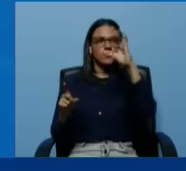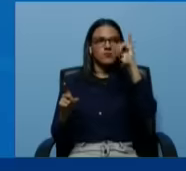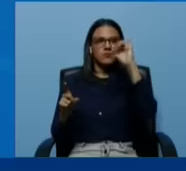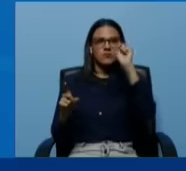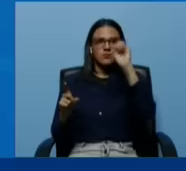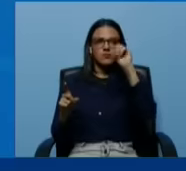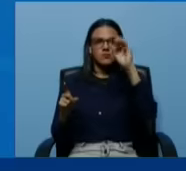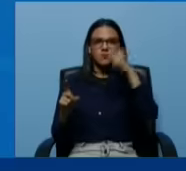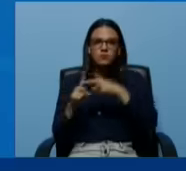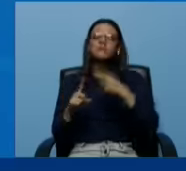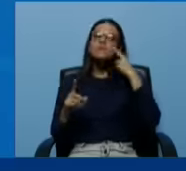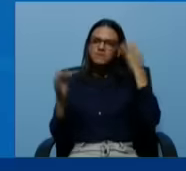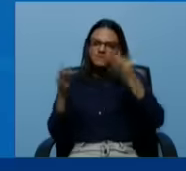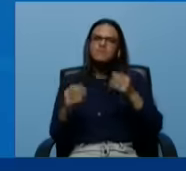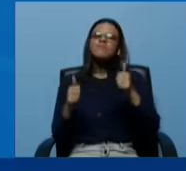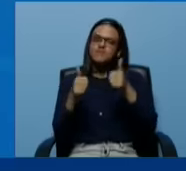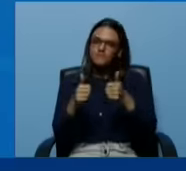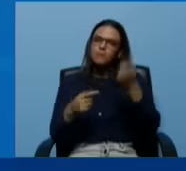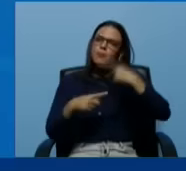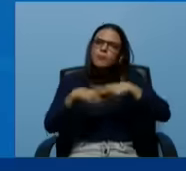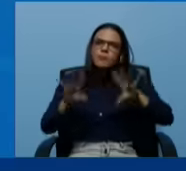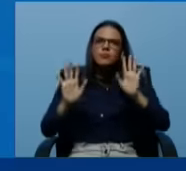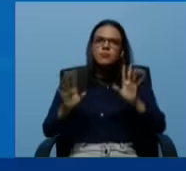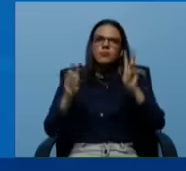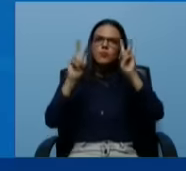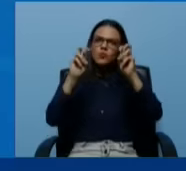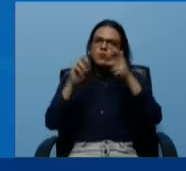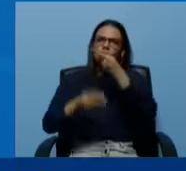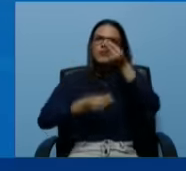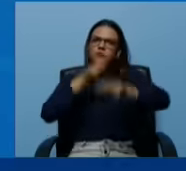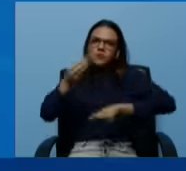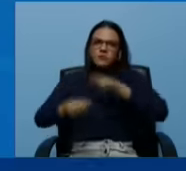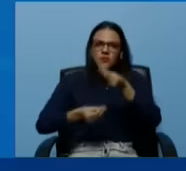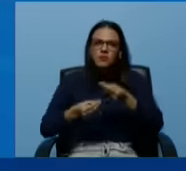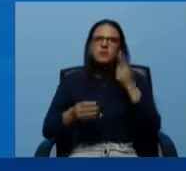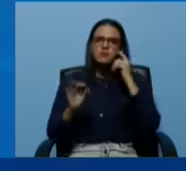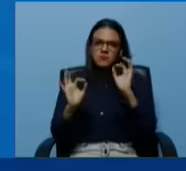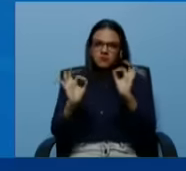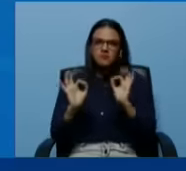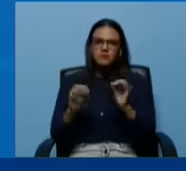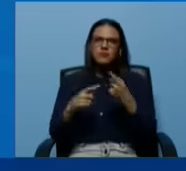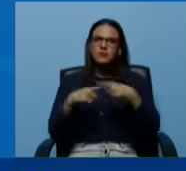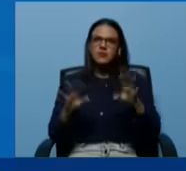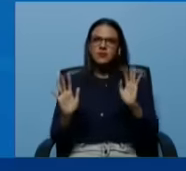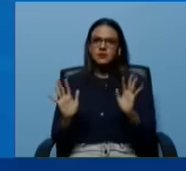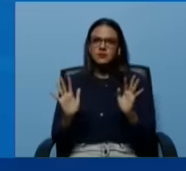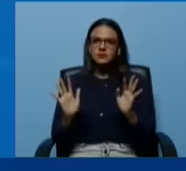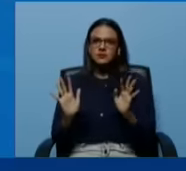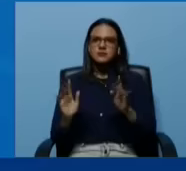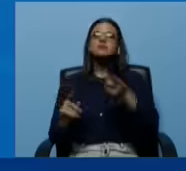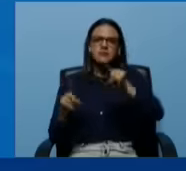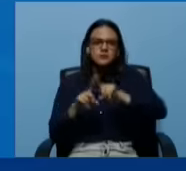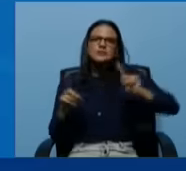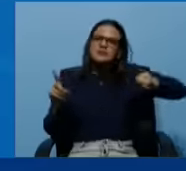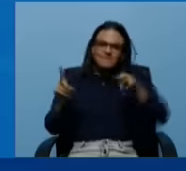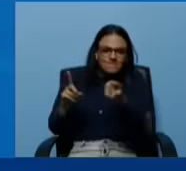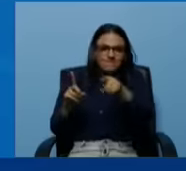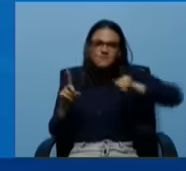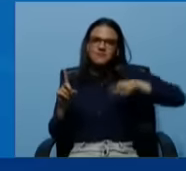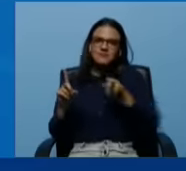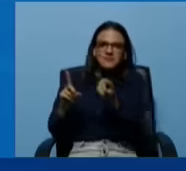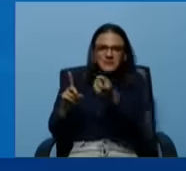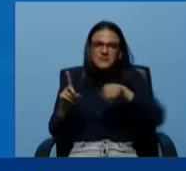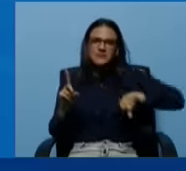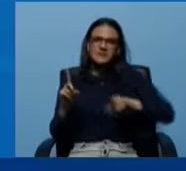Está bien. Nuevo fascismo, está bien, pero sin lugar a dudas que viene